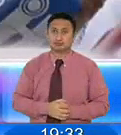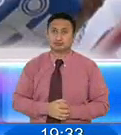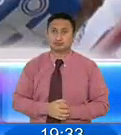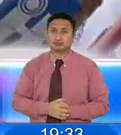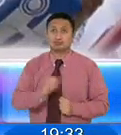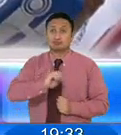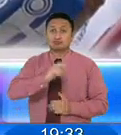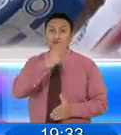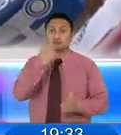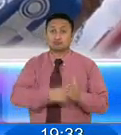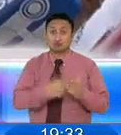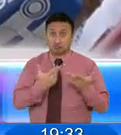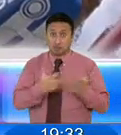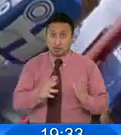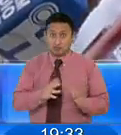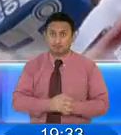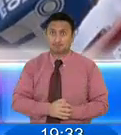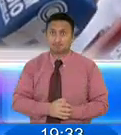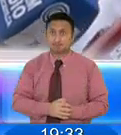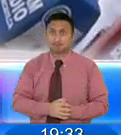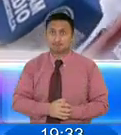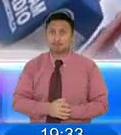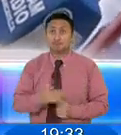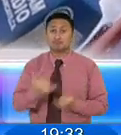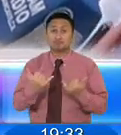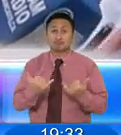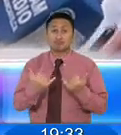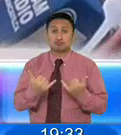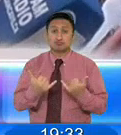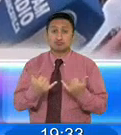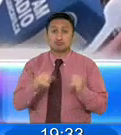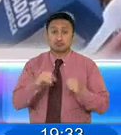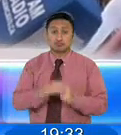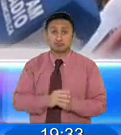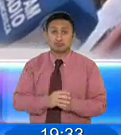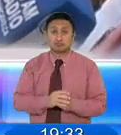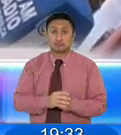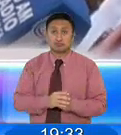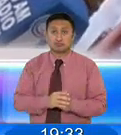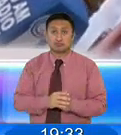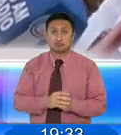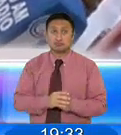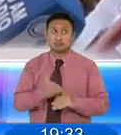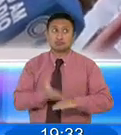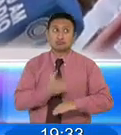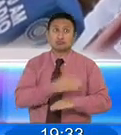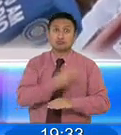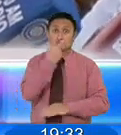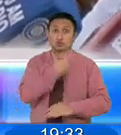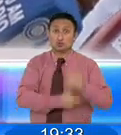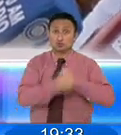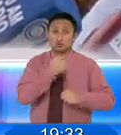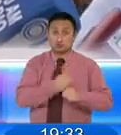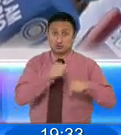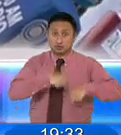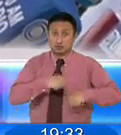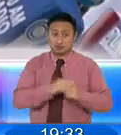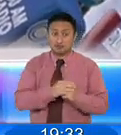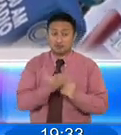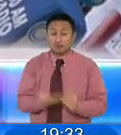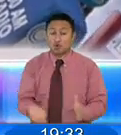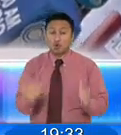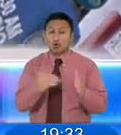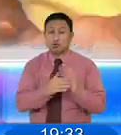están puestas y el día de hoy se reinicia, porque eso lo inicié hace casi 2 años, el reentrenamiento de cada